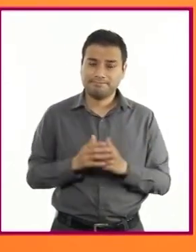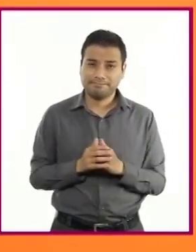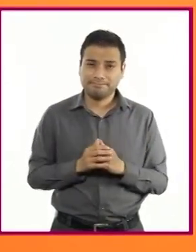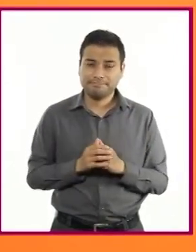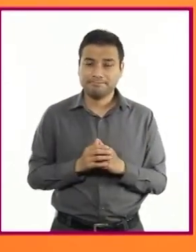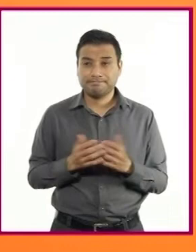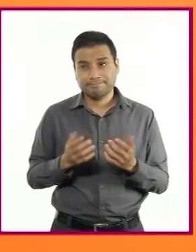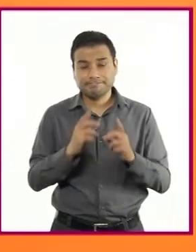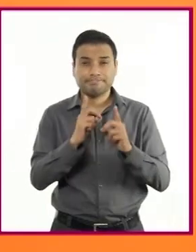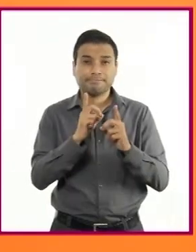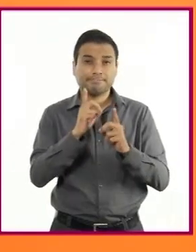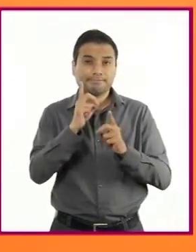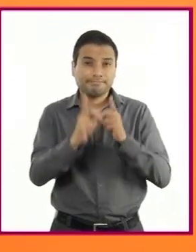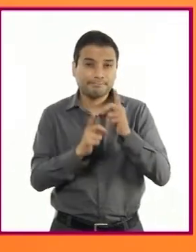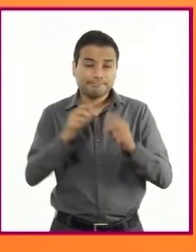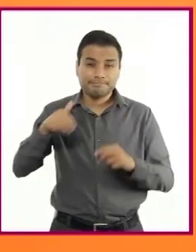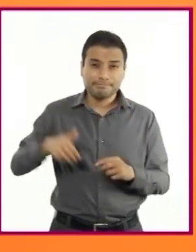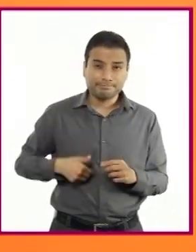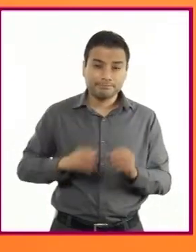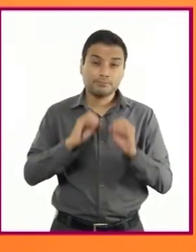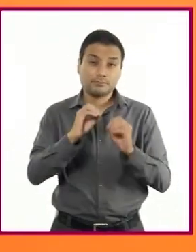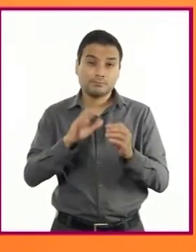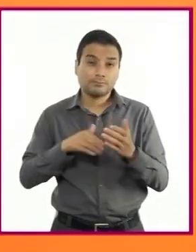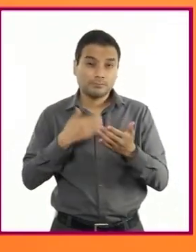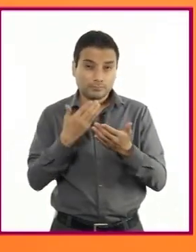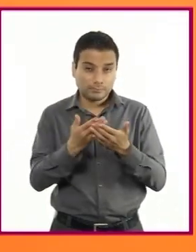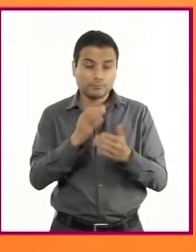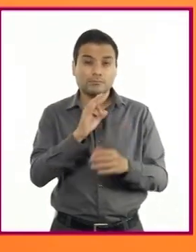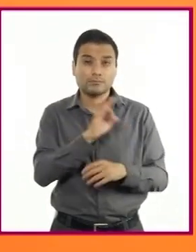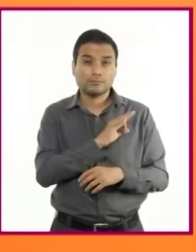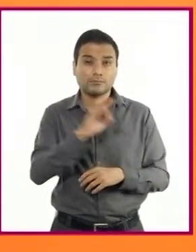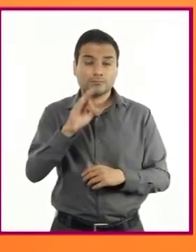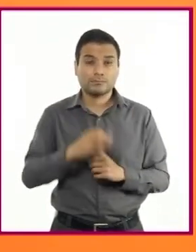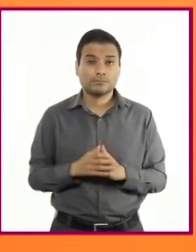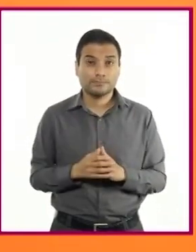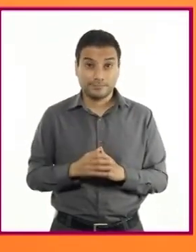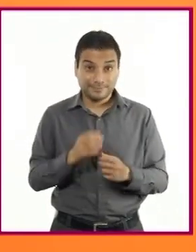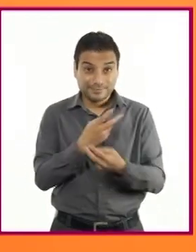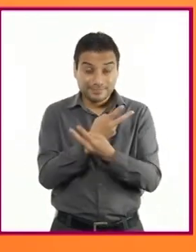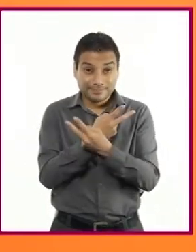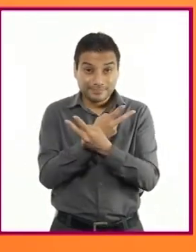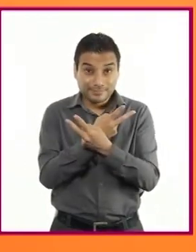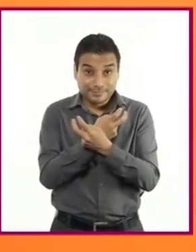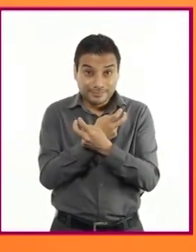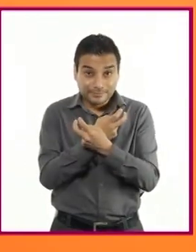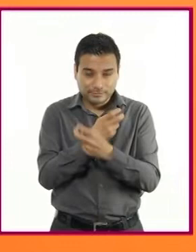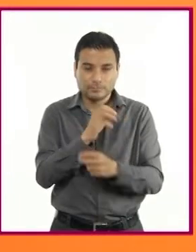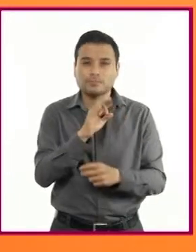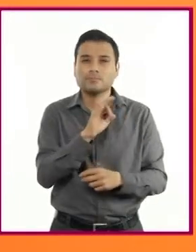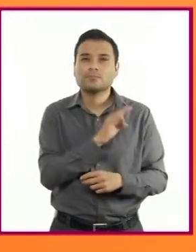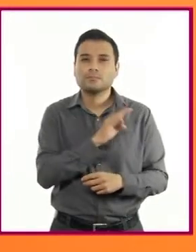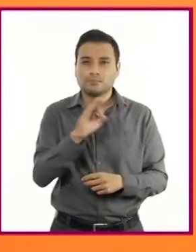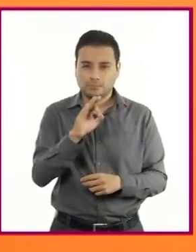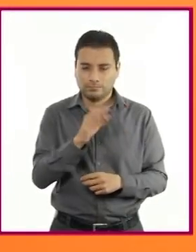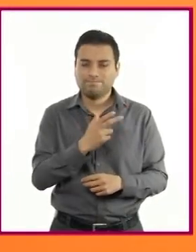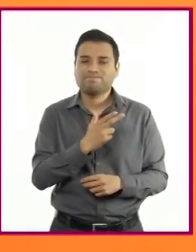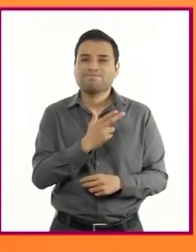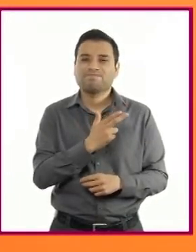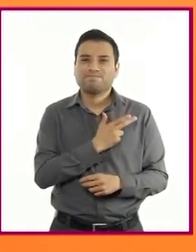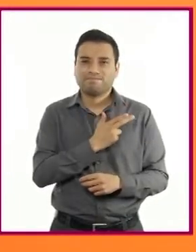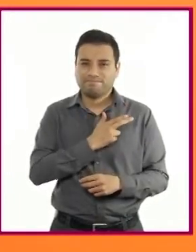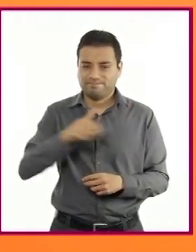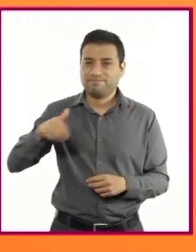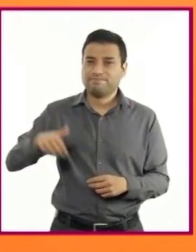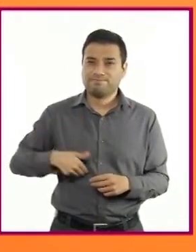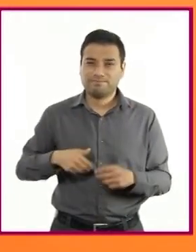lesión deportiva o una simple caída, por lo que estas estructuras óseas suelen sufrir lesiones, las cuales pueden